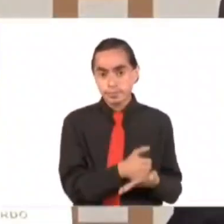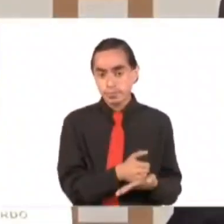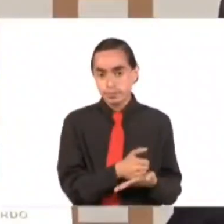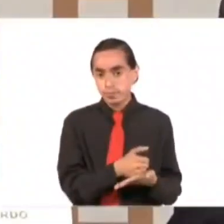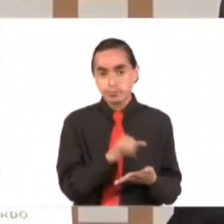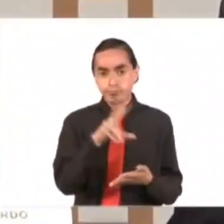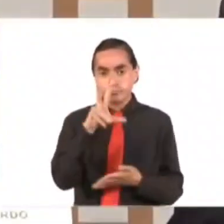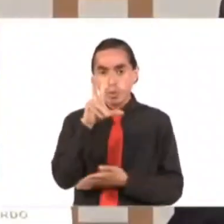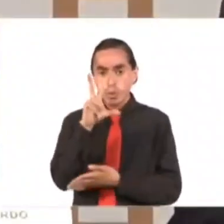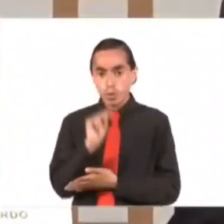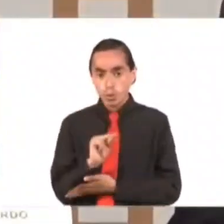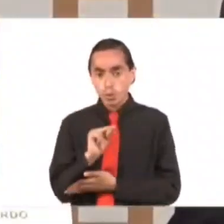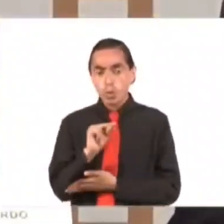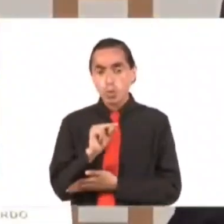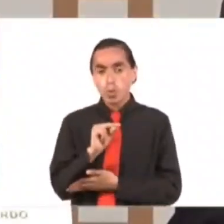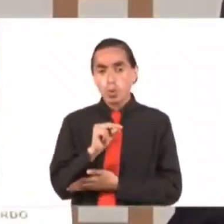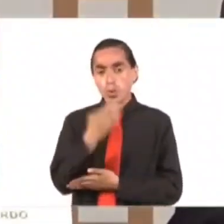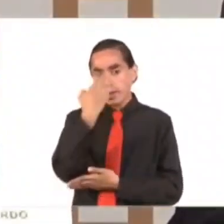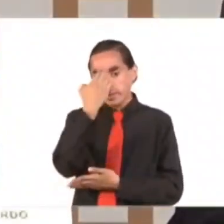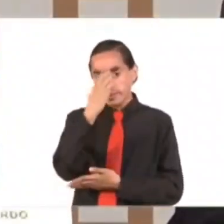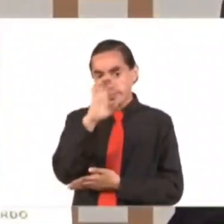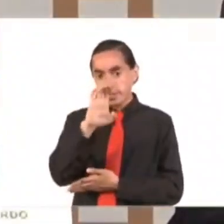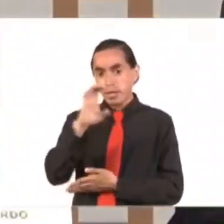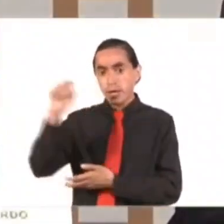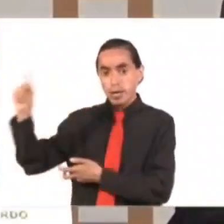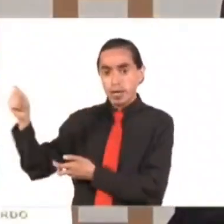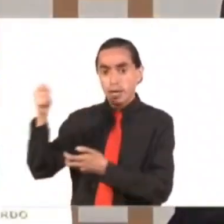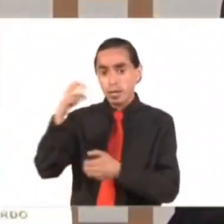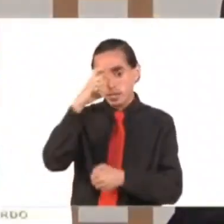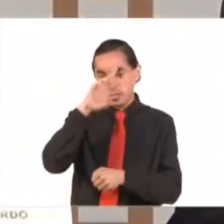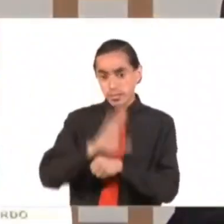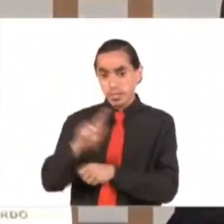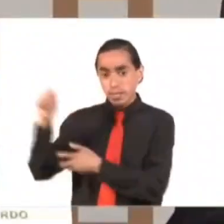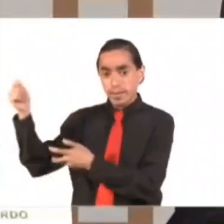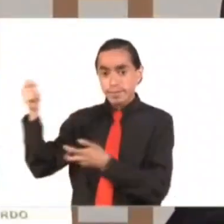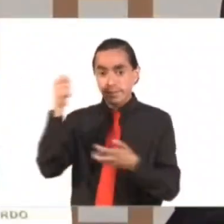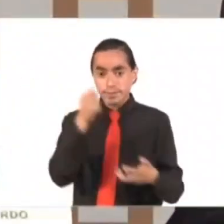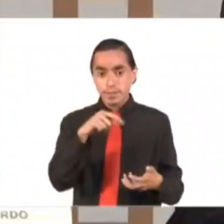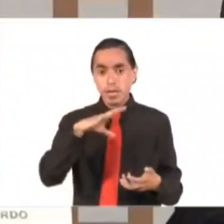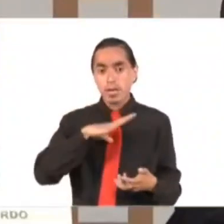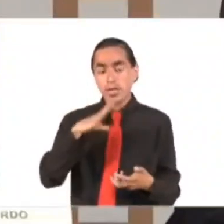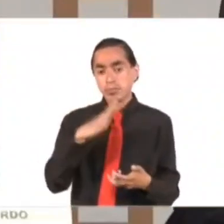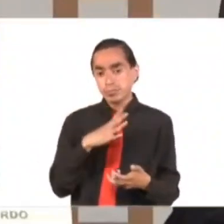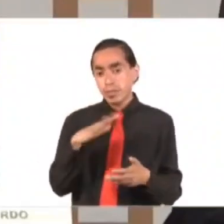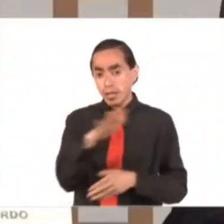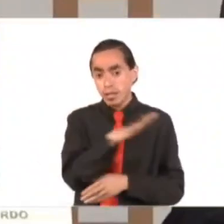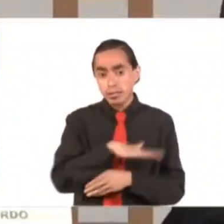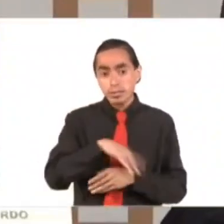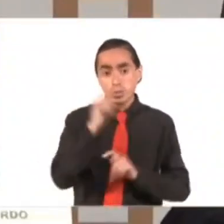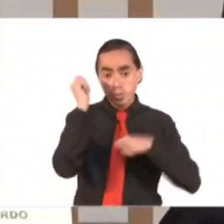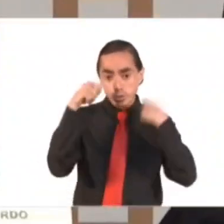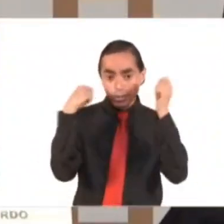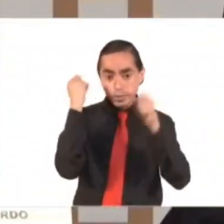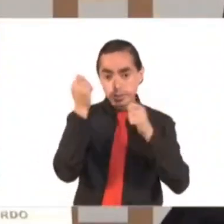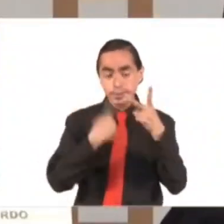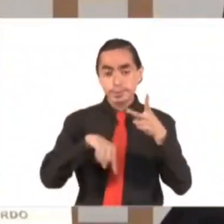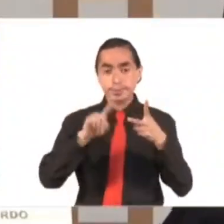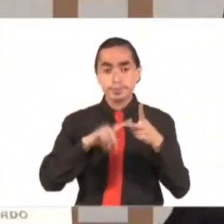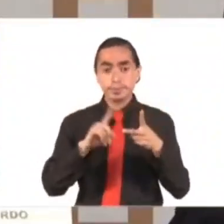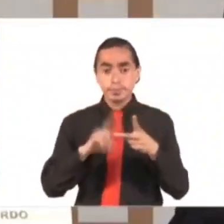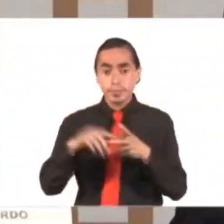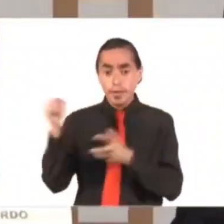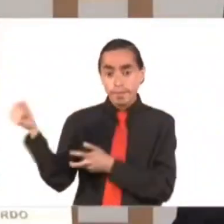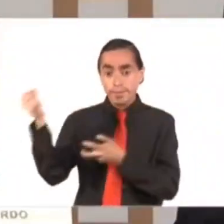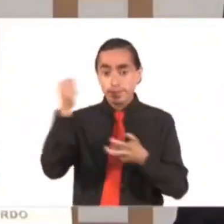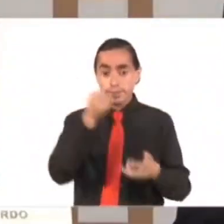no es así, estamos recibiendo inversiones de todo tipo, desde inversiones del sector turístico,